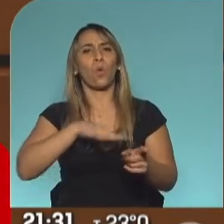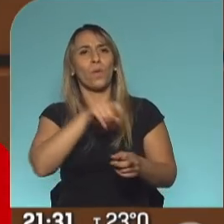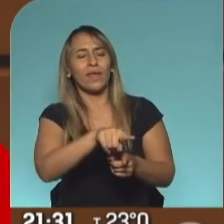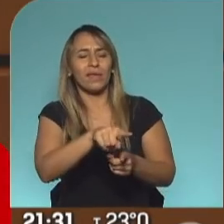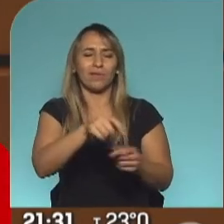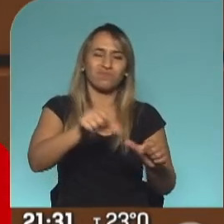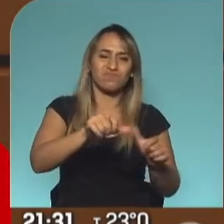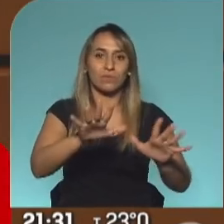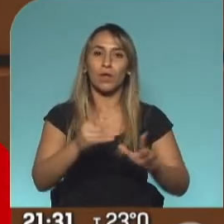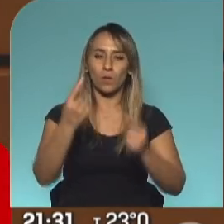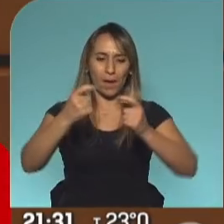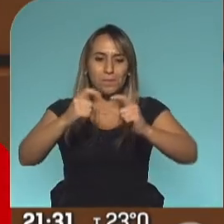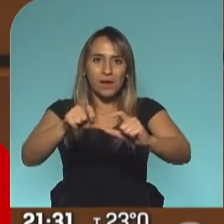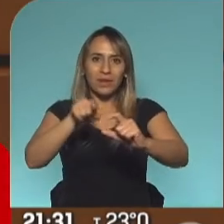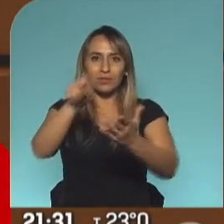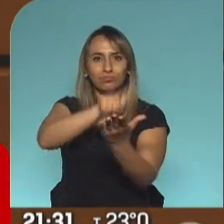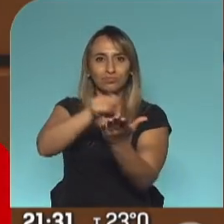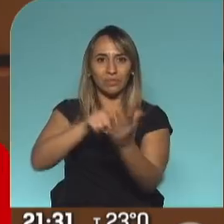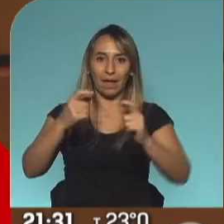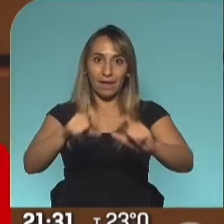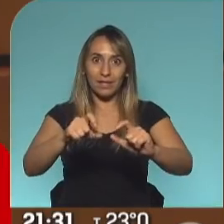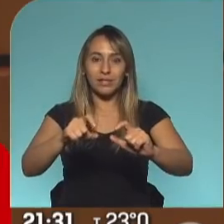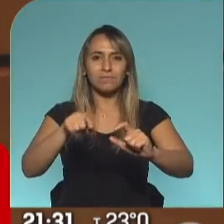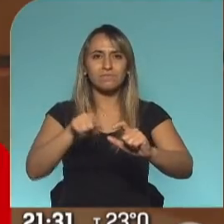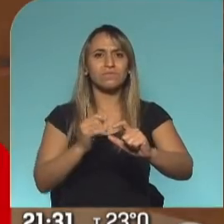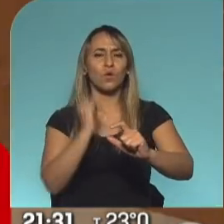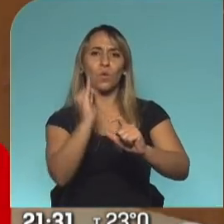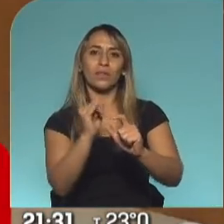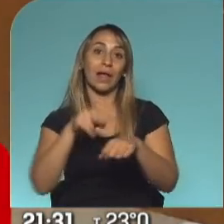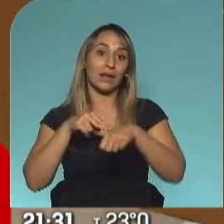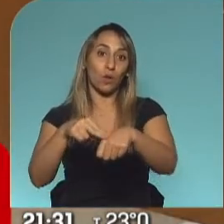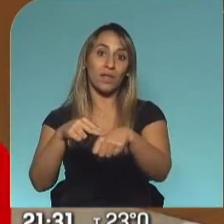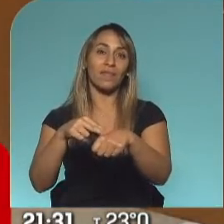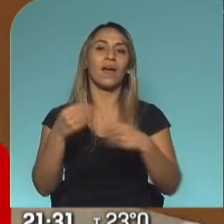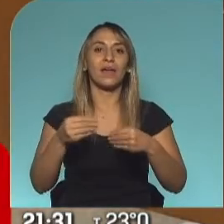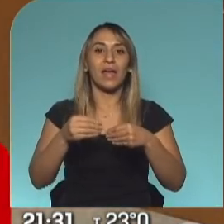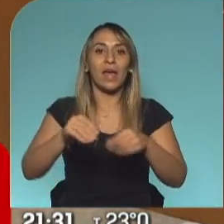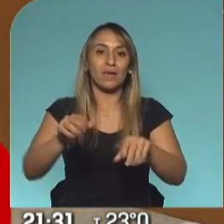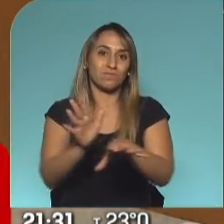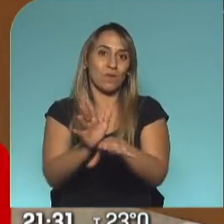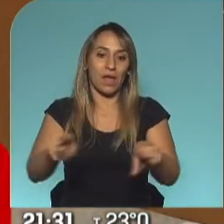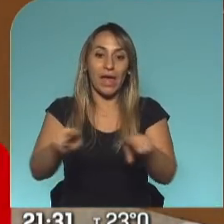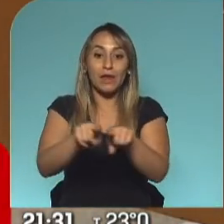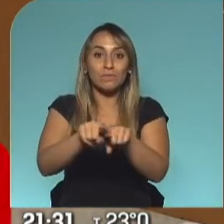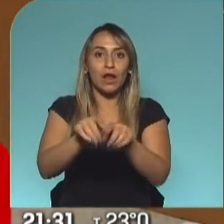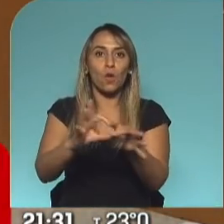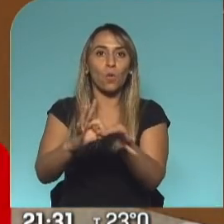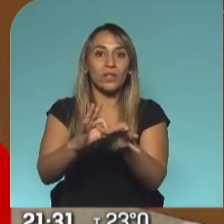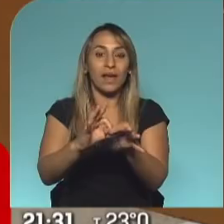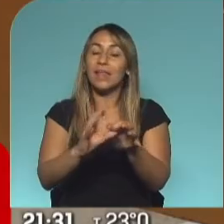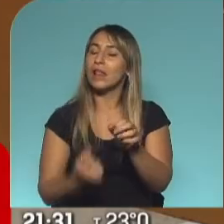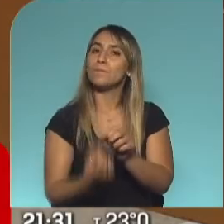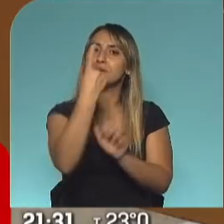En uno de sus versos recuerda y recomienda que los hermanos sean unidos. Esa es la ley